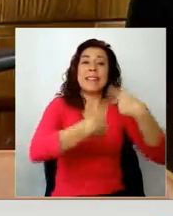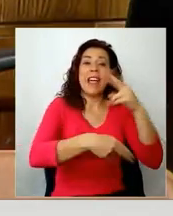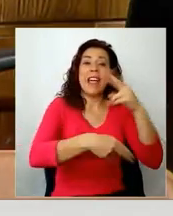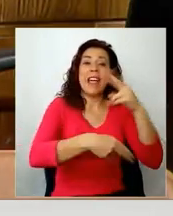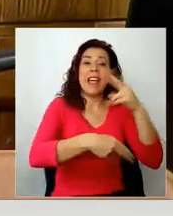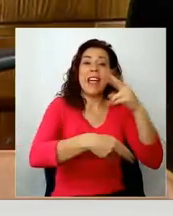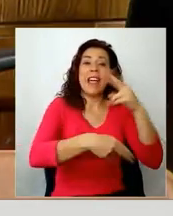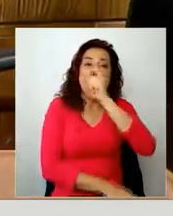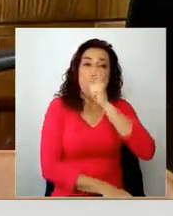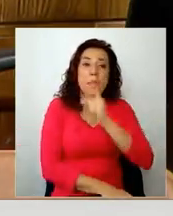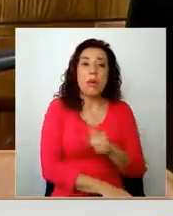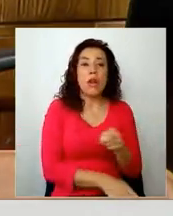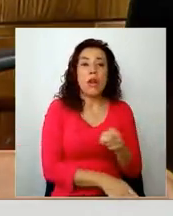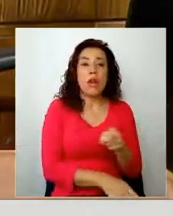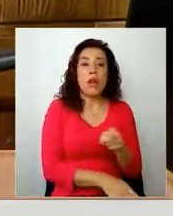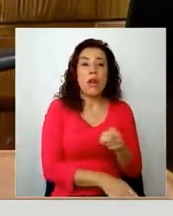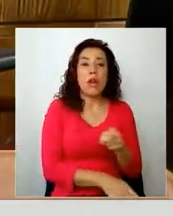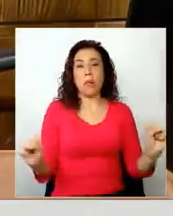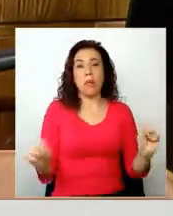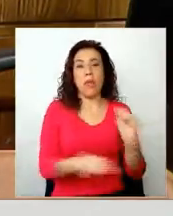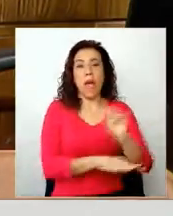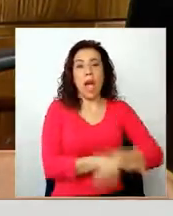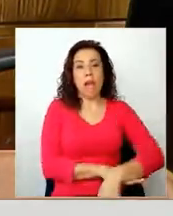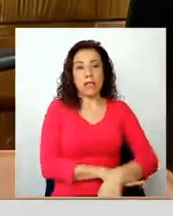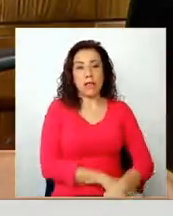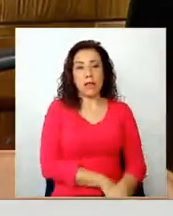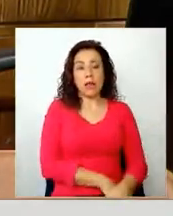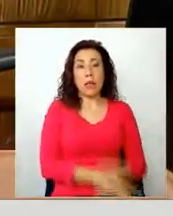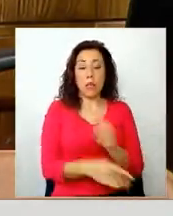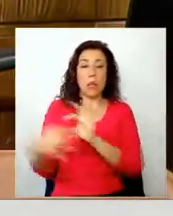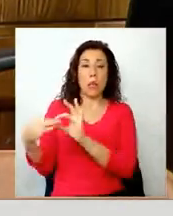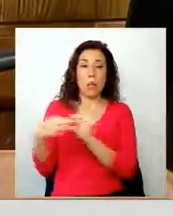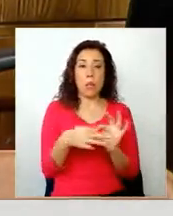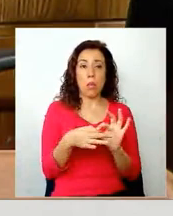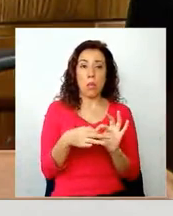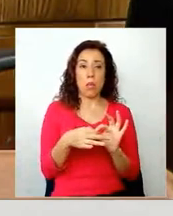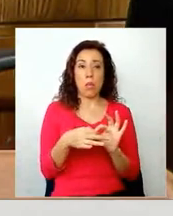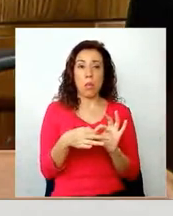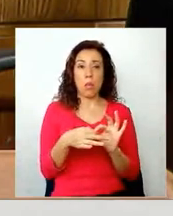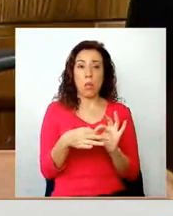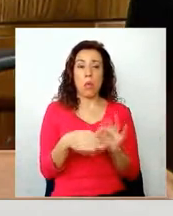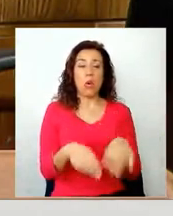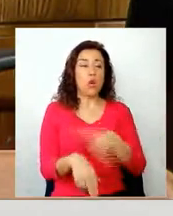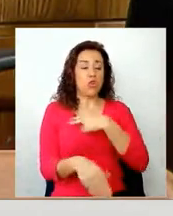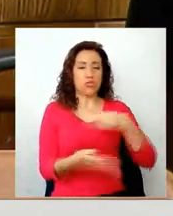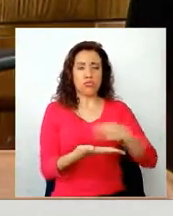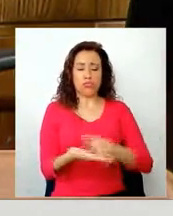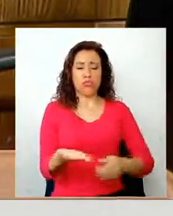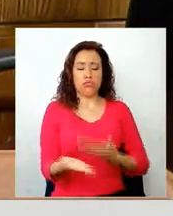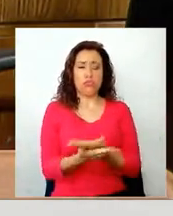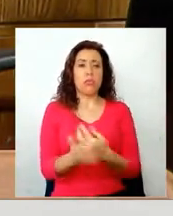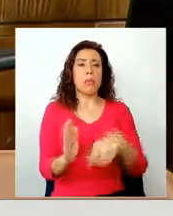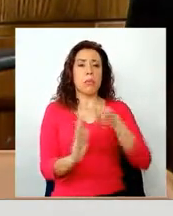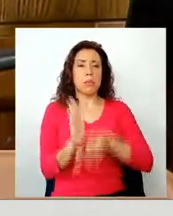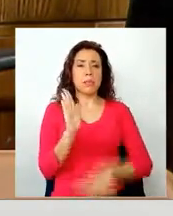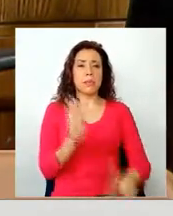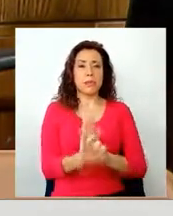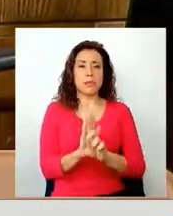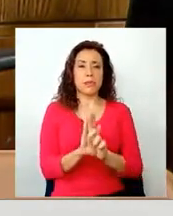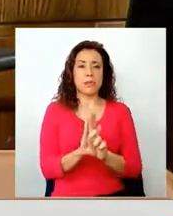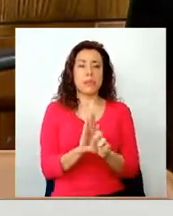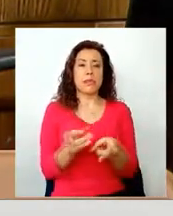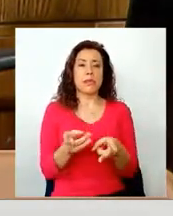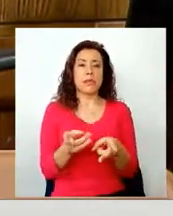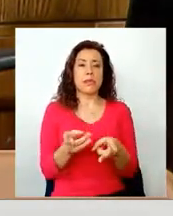es inaceptable por lo anterior vamos a presentar un proyecto de ley que permita prohibir